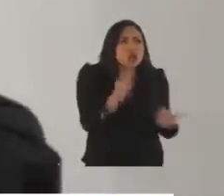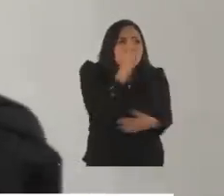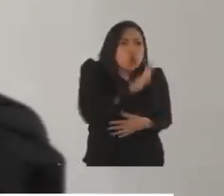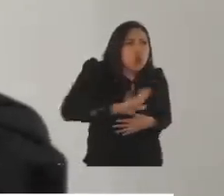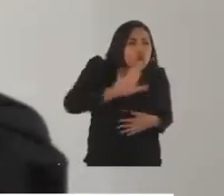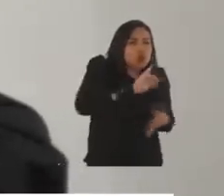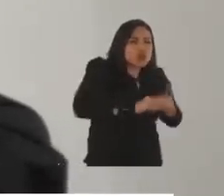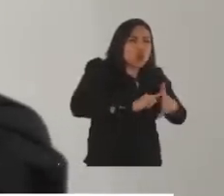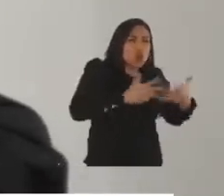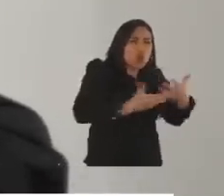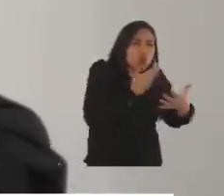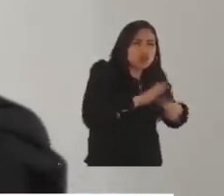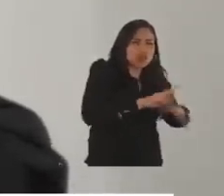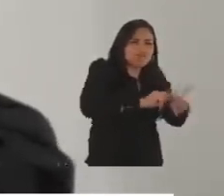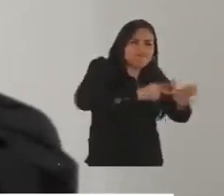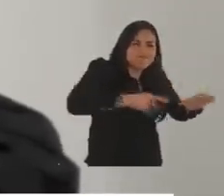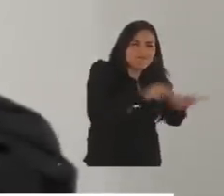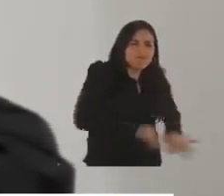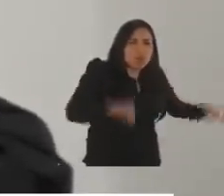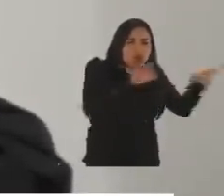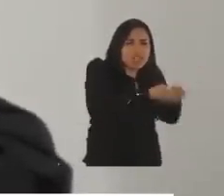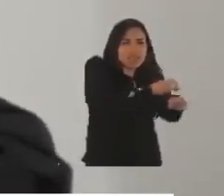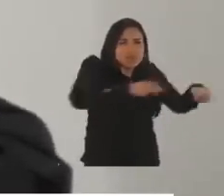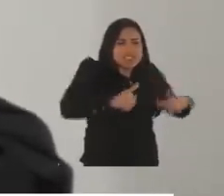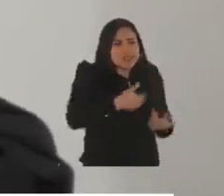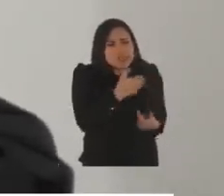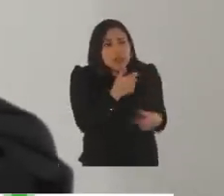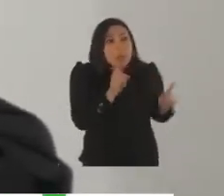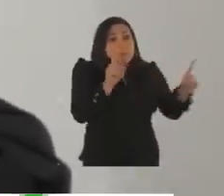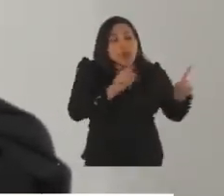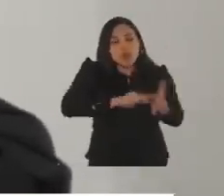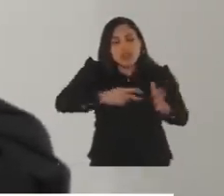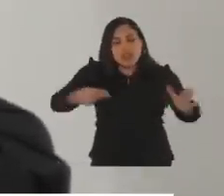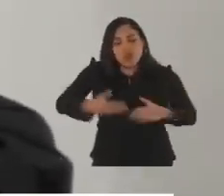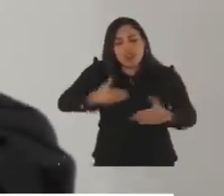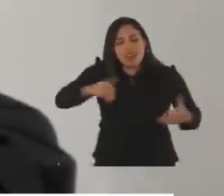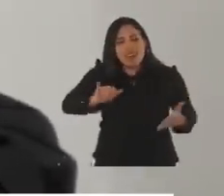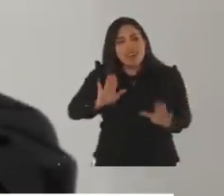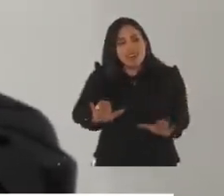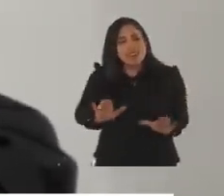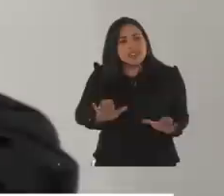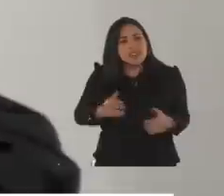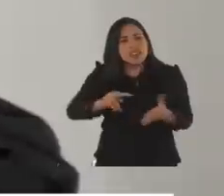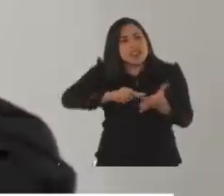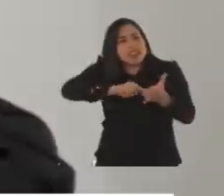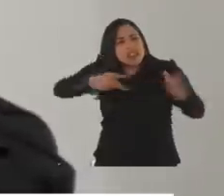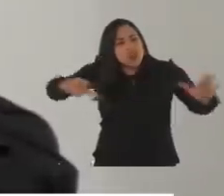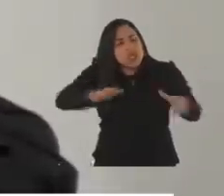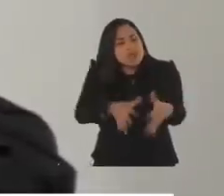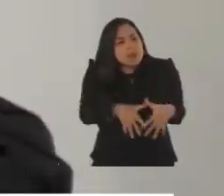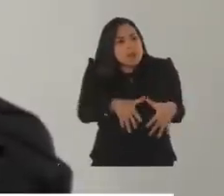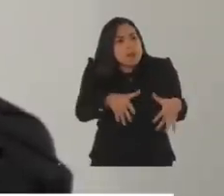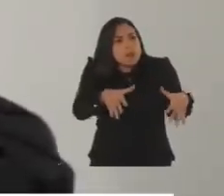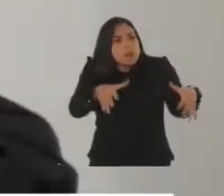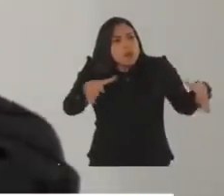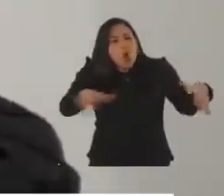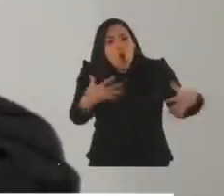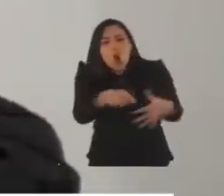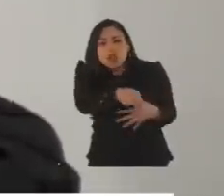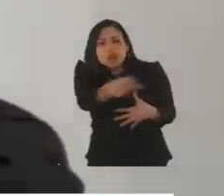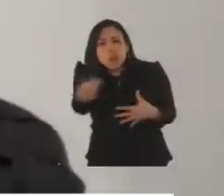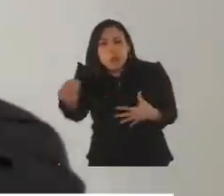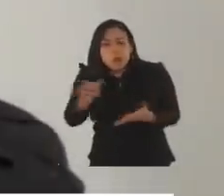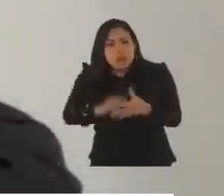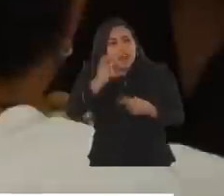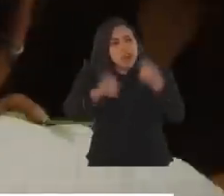sector de software colombiano, sino también las necesidades de tecnología que han venido incrementando otros sectores